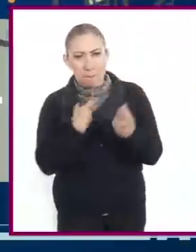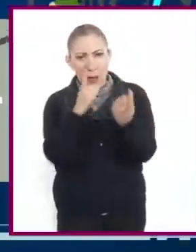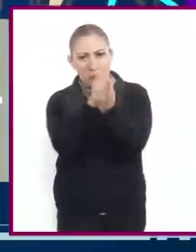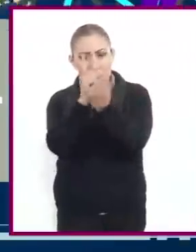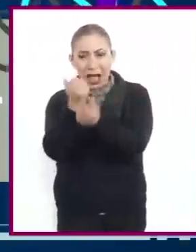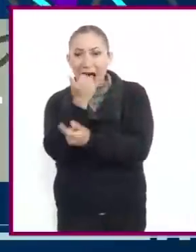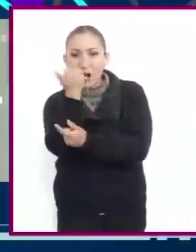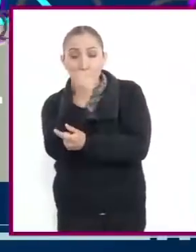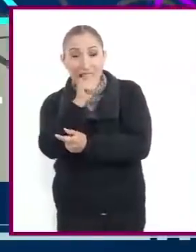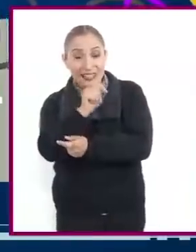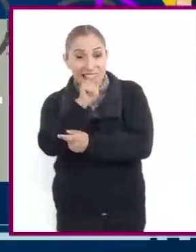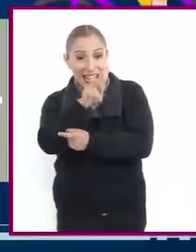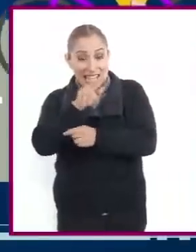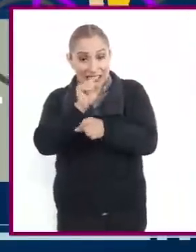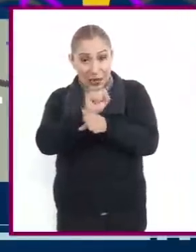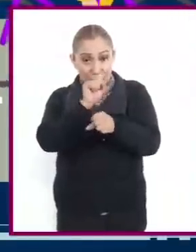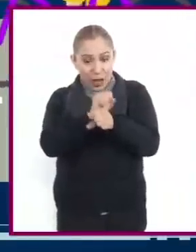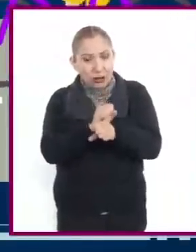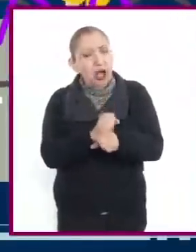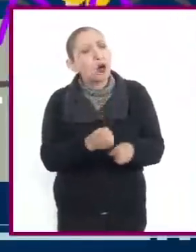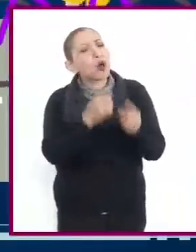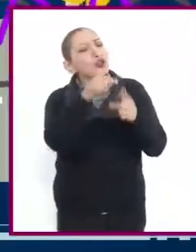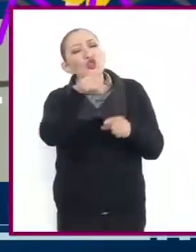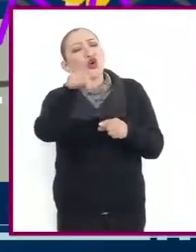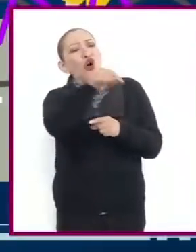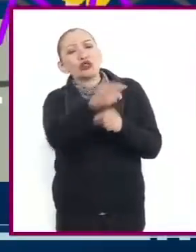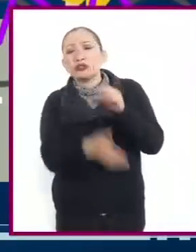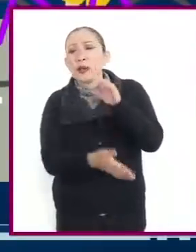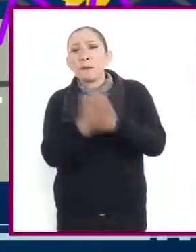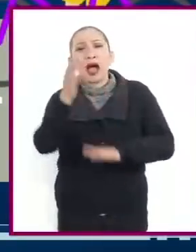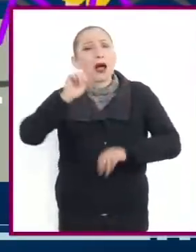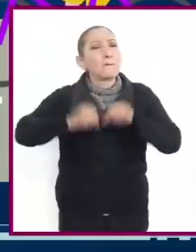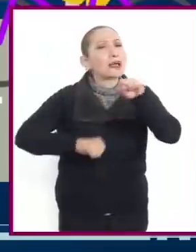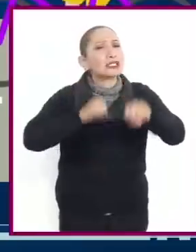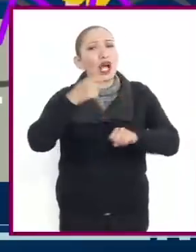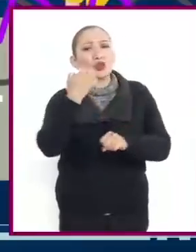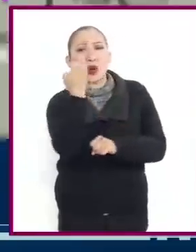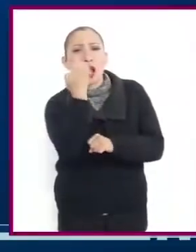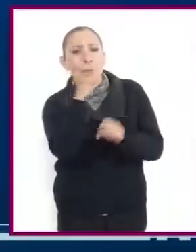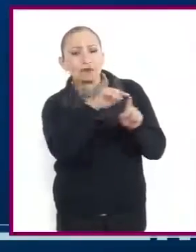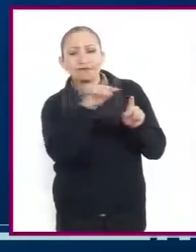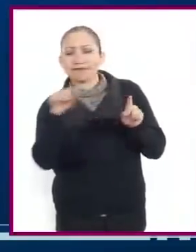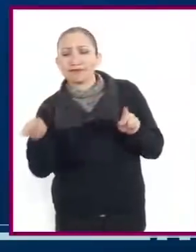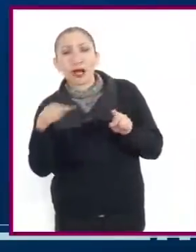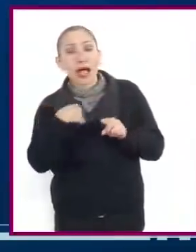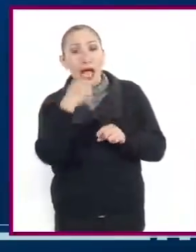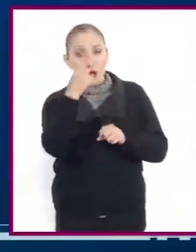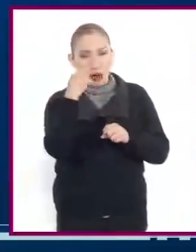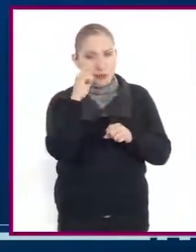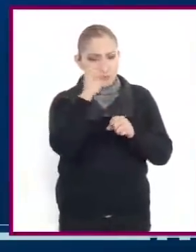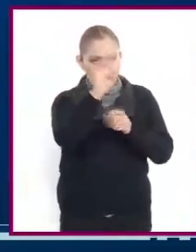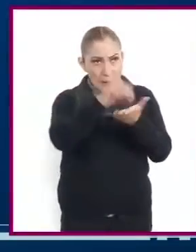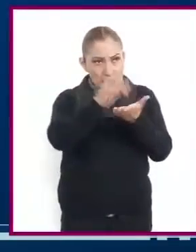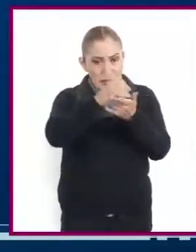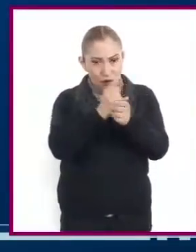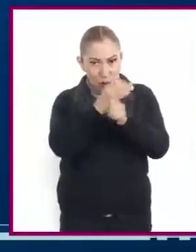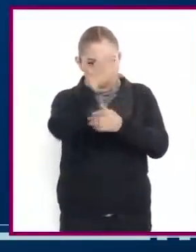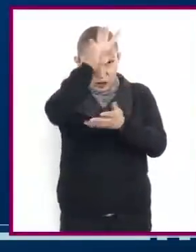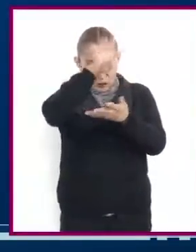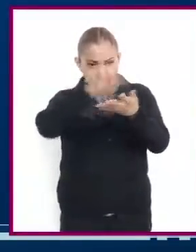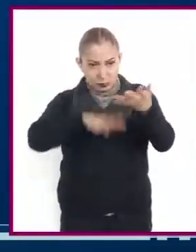preguntó a estudiantes de telesecundaria cuántos de ellos se trasladaban en bicicleta a su escuela. Y estos son los datos que